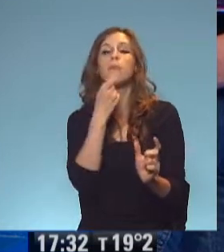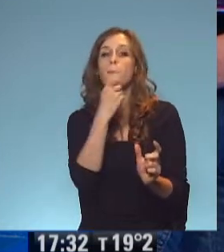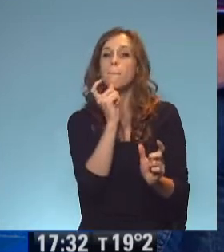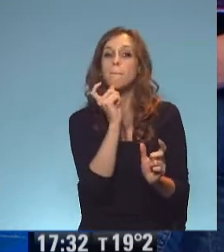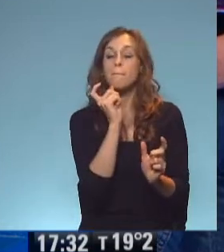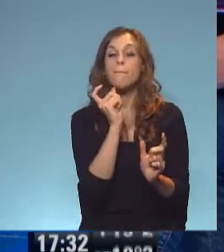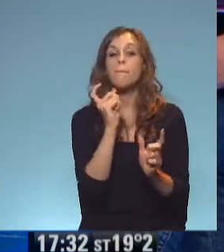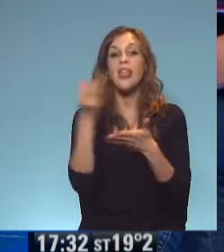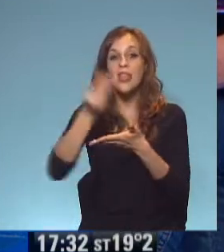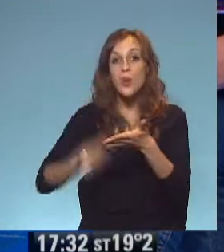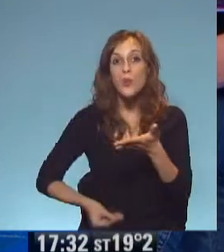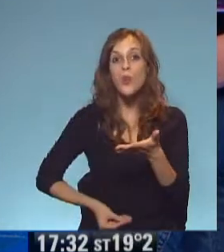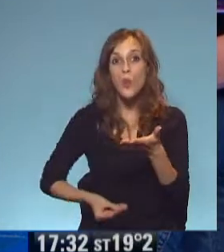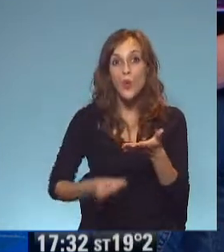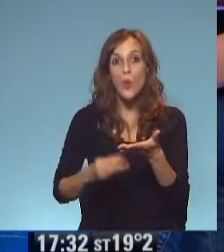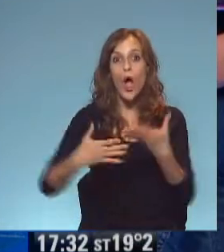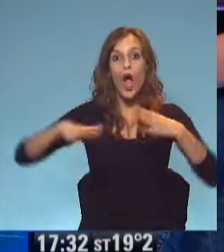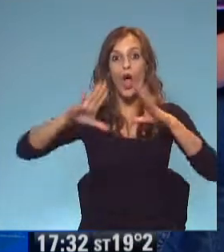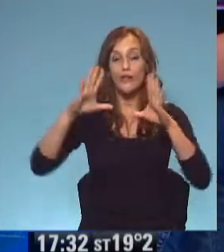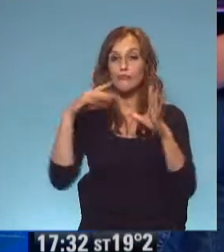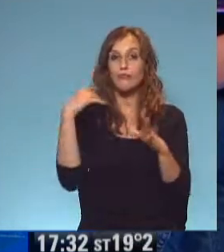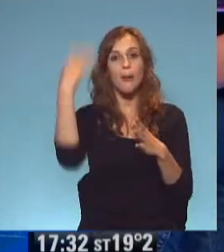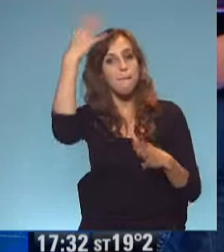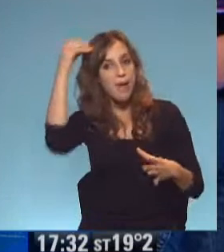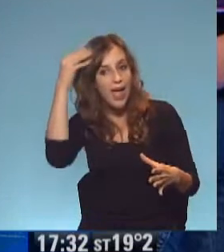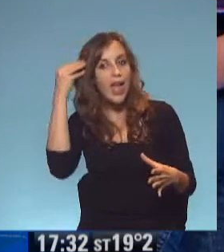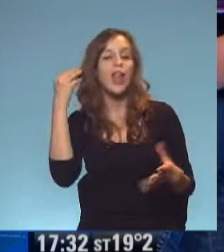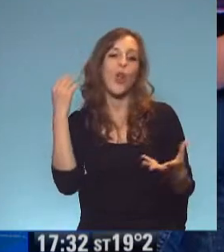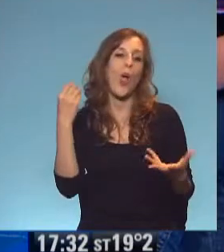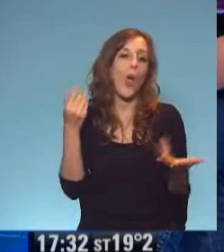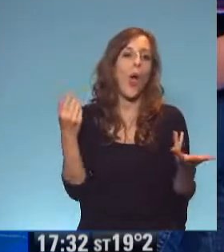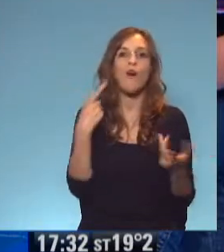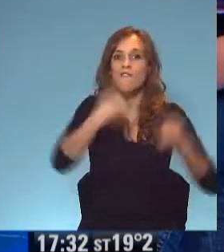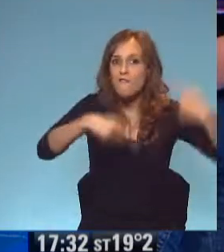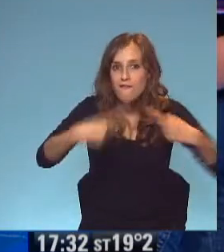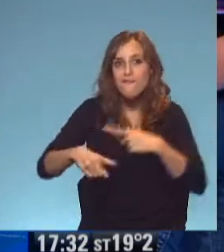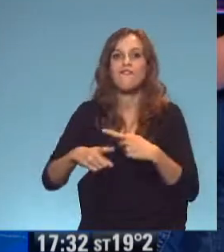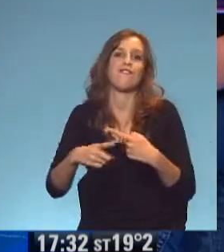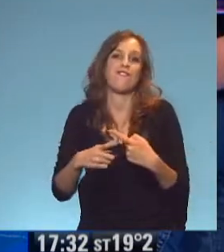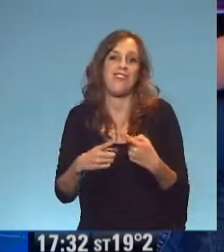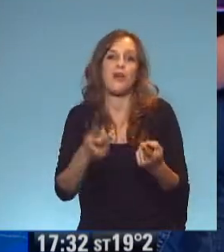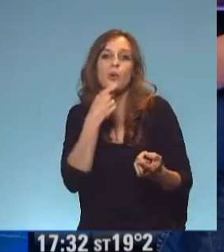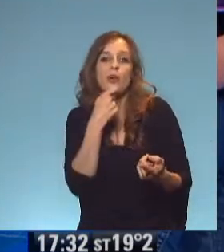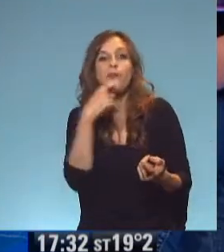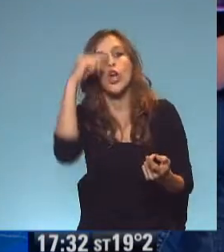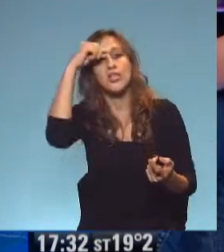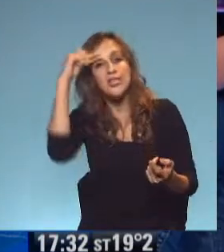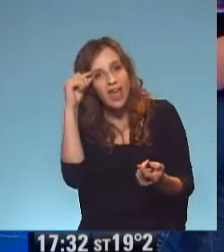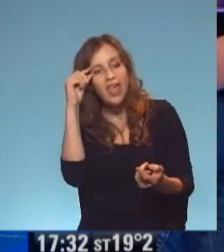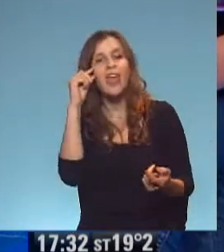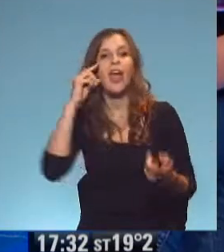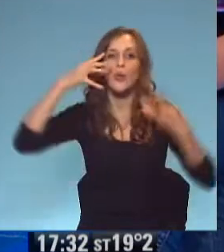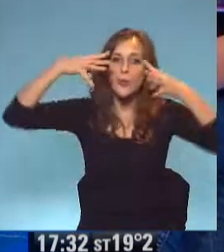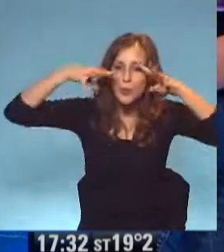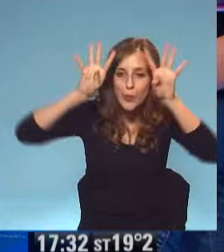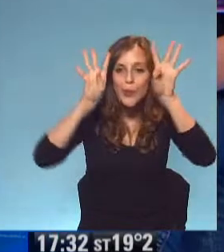tiene además su determinado nombre en cada parte del cuerpo y hablamos de la, del cabello, de las cejas, del bigote, las patillas, la